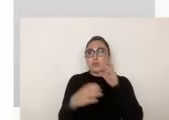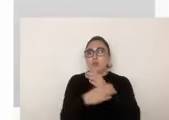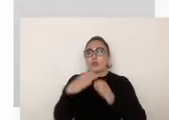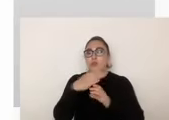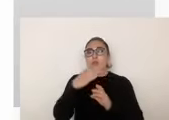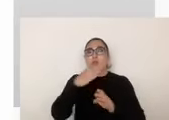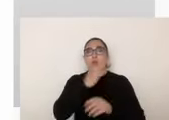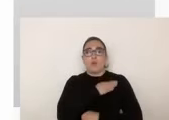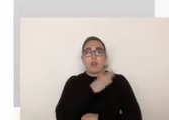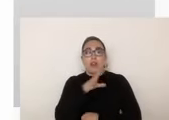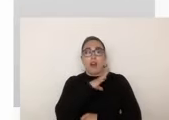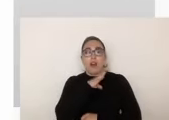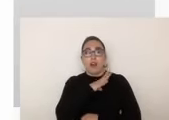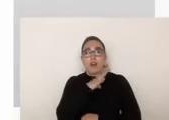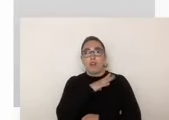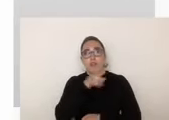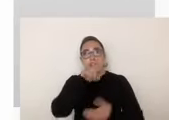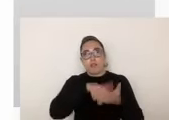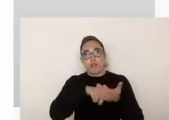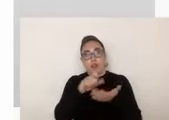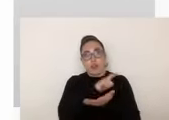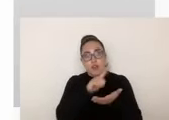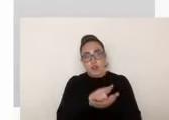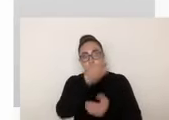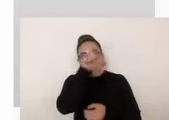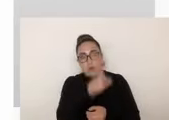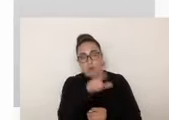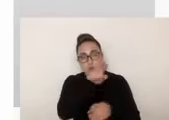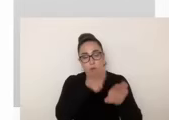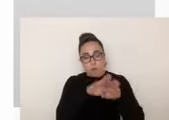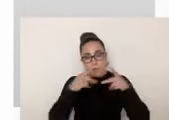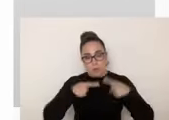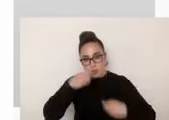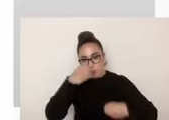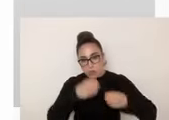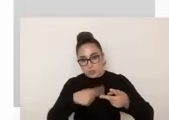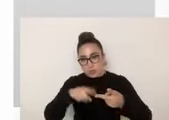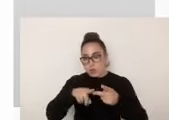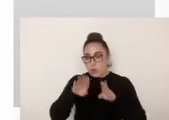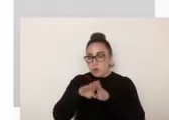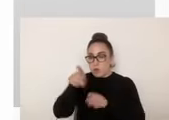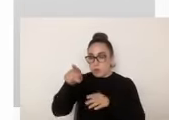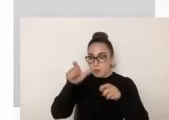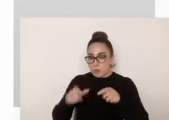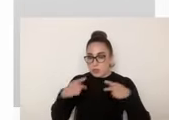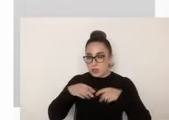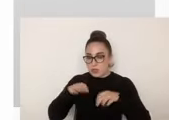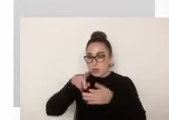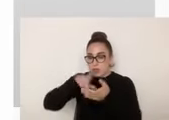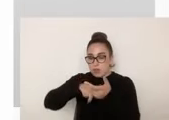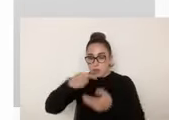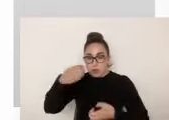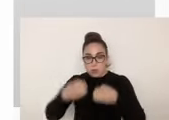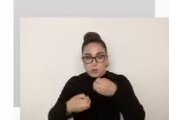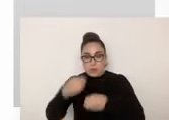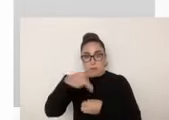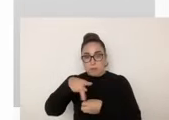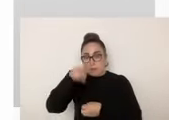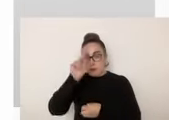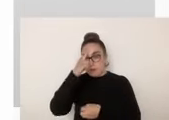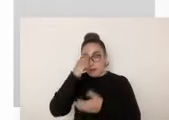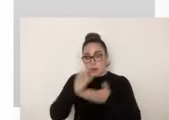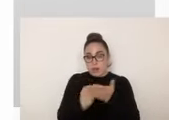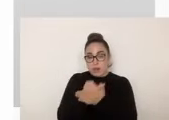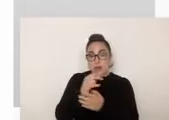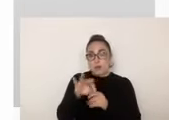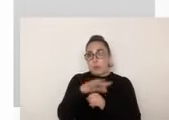una persona una buena jueza o un buen juez? Por lo tanto, yo no estoy diciendo que sea irrelevante para el ámbito del derecho, es muy importante, pero no para la determinación de responsabilidad penal, porque se basa en